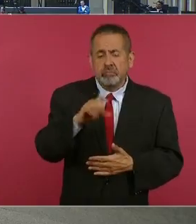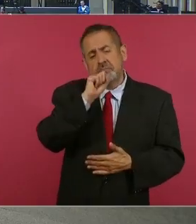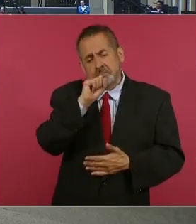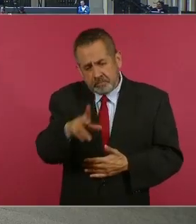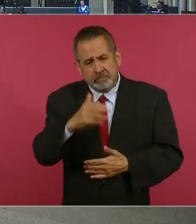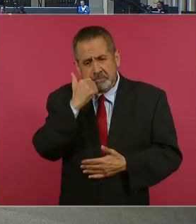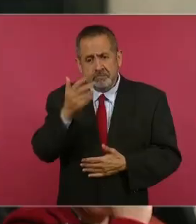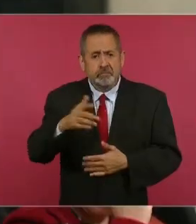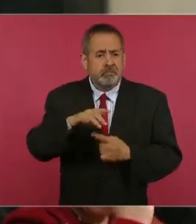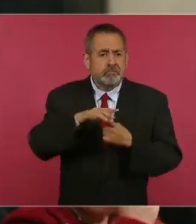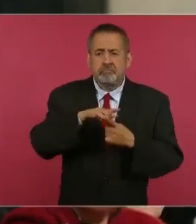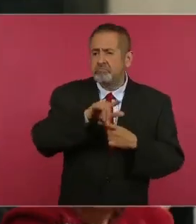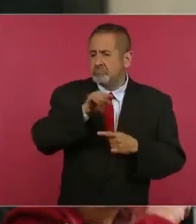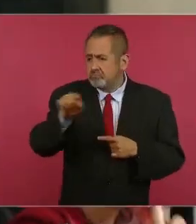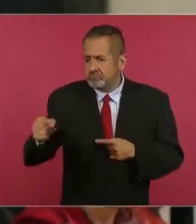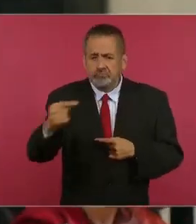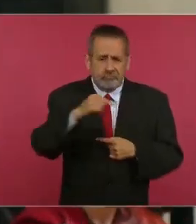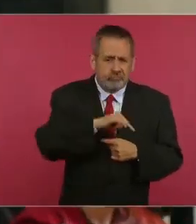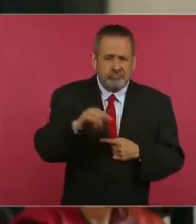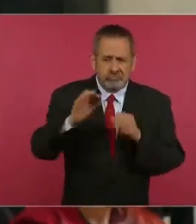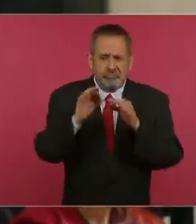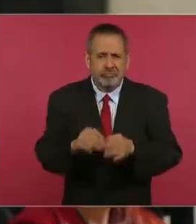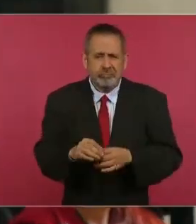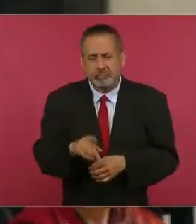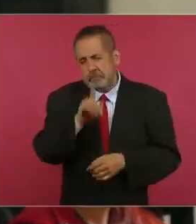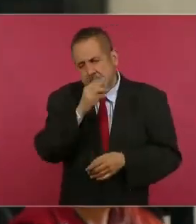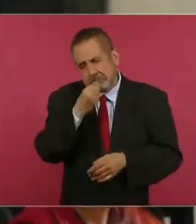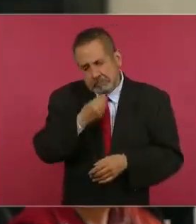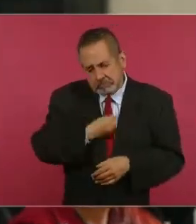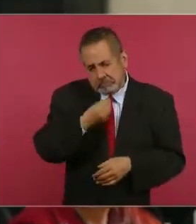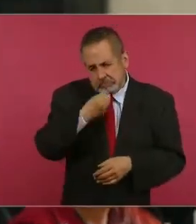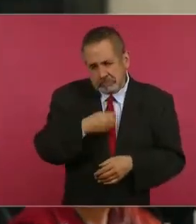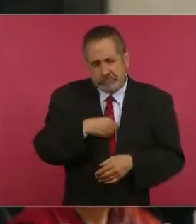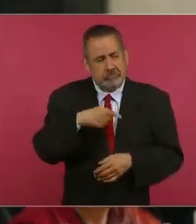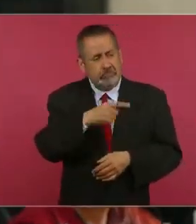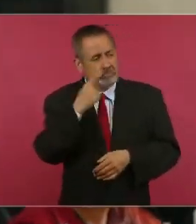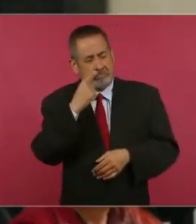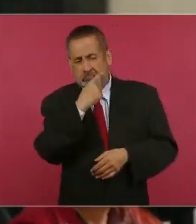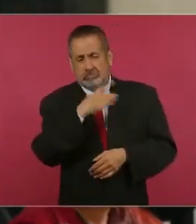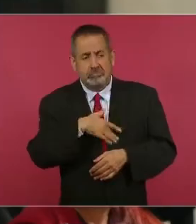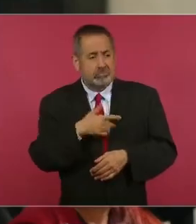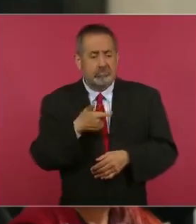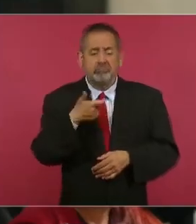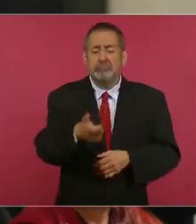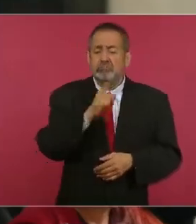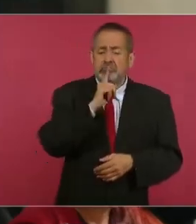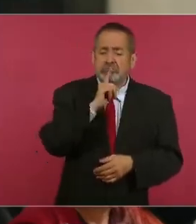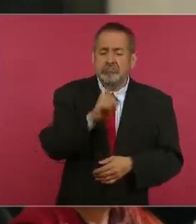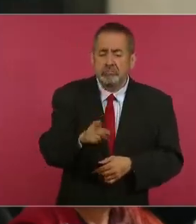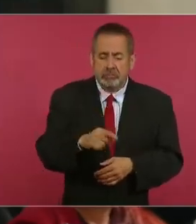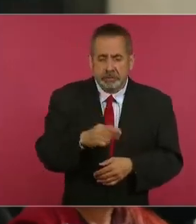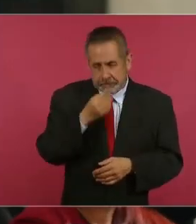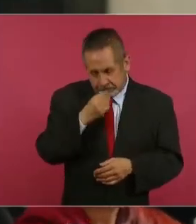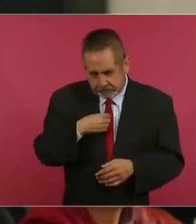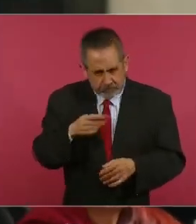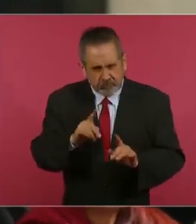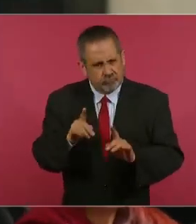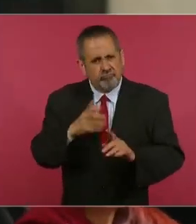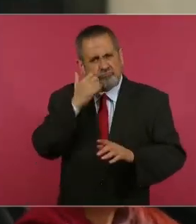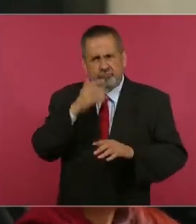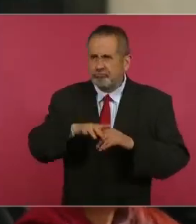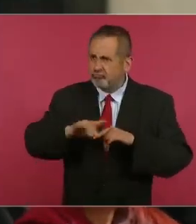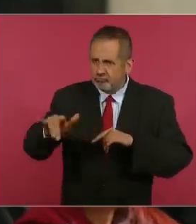un transporte aéreo digno y no estar sujetos a la voluntad del dinero que les ofrezcan por un boleto.